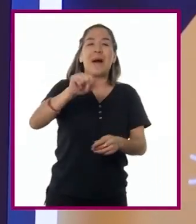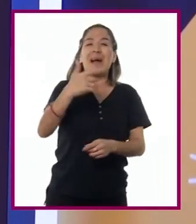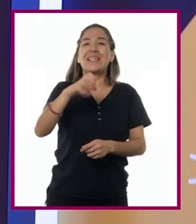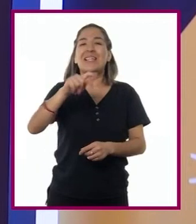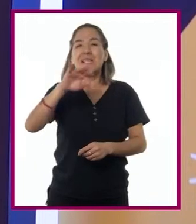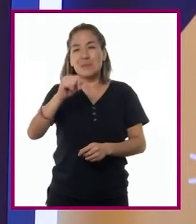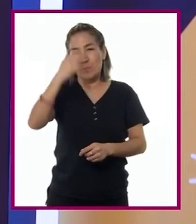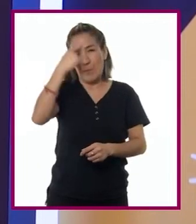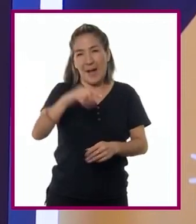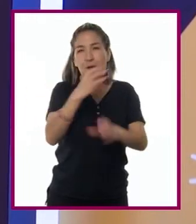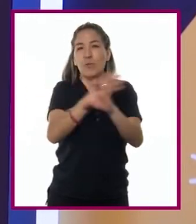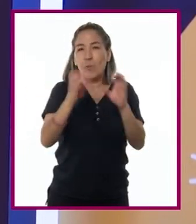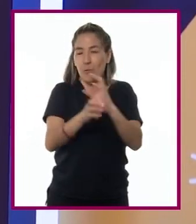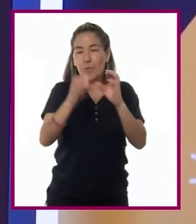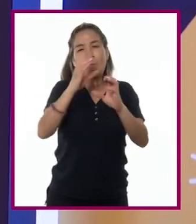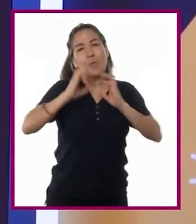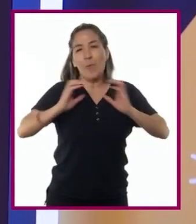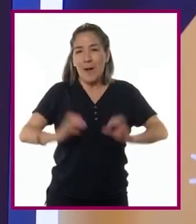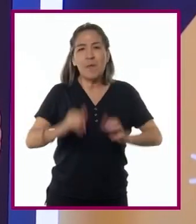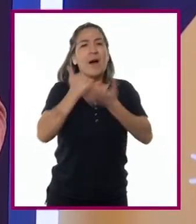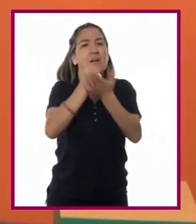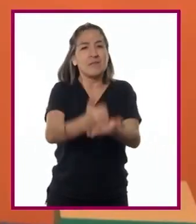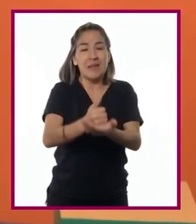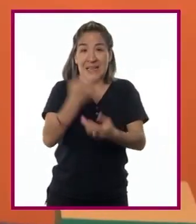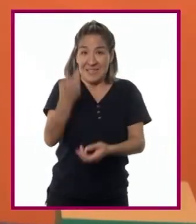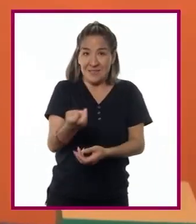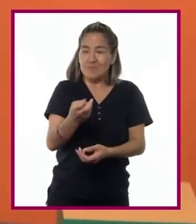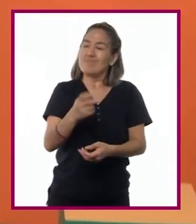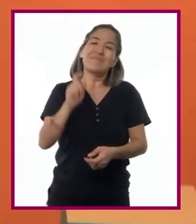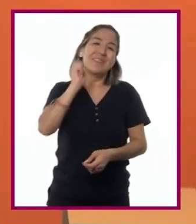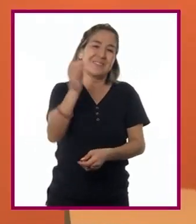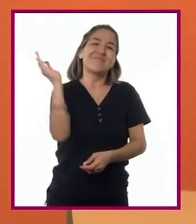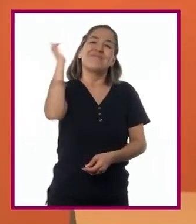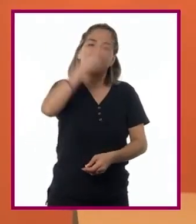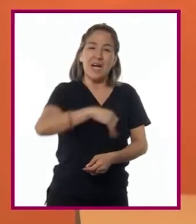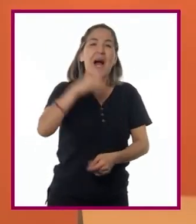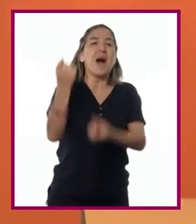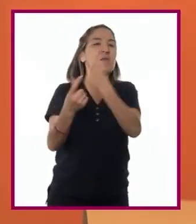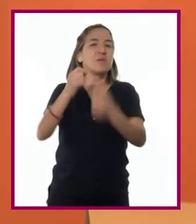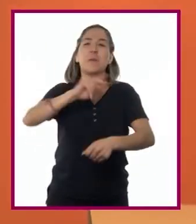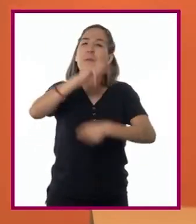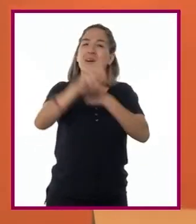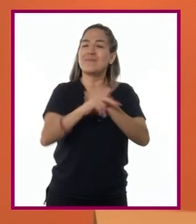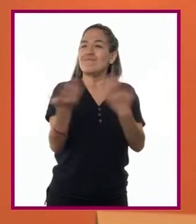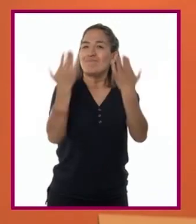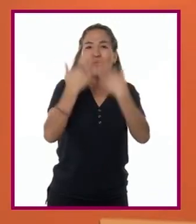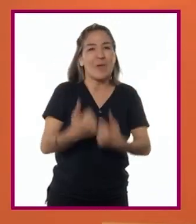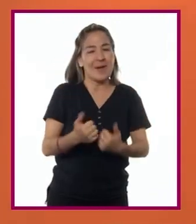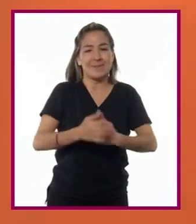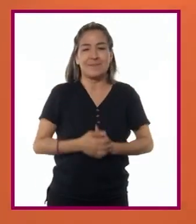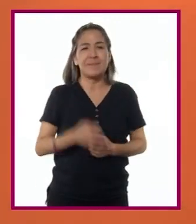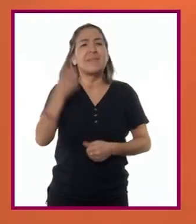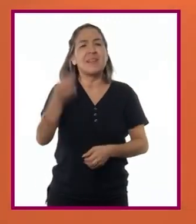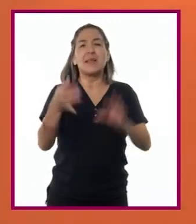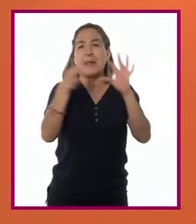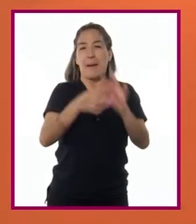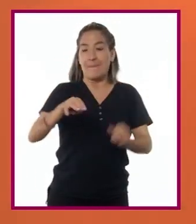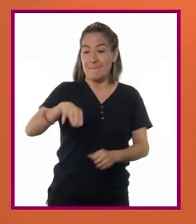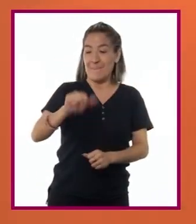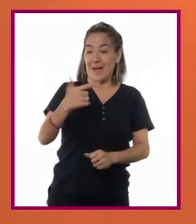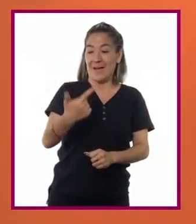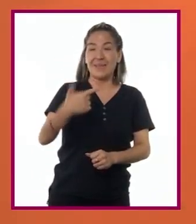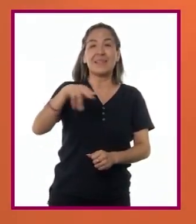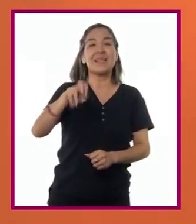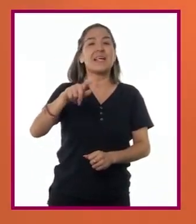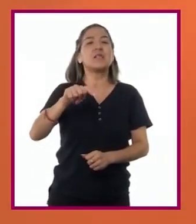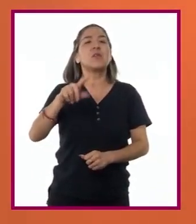no tiene regulación en muchos países. Pues con estos argumentos puedo deducir que la magnetoterapia